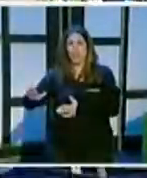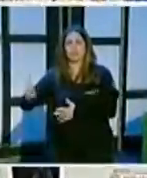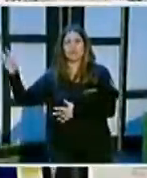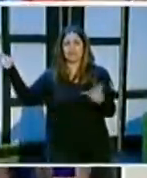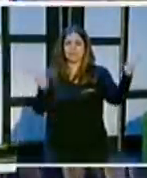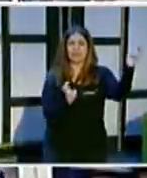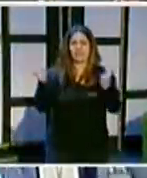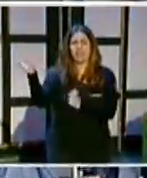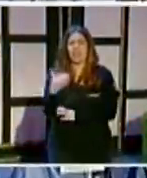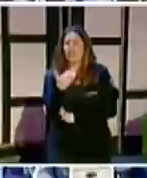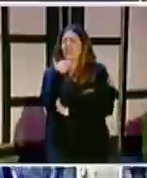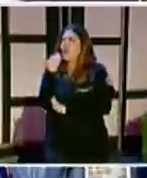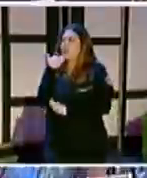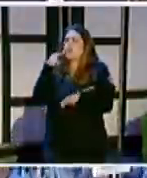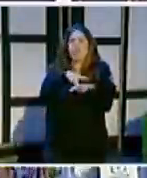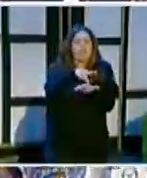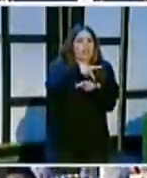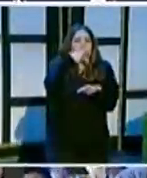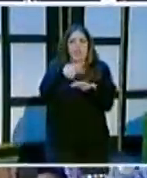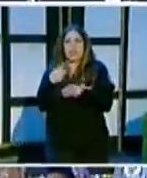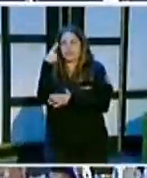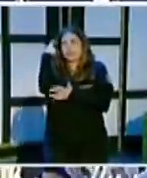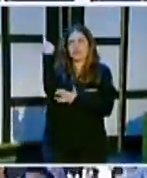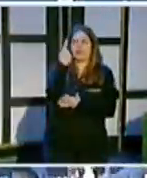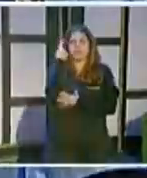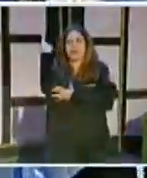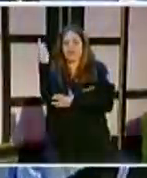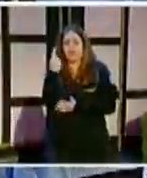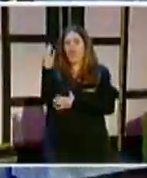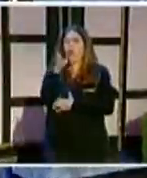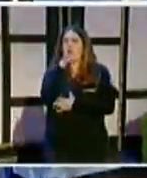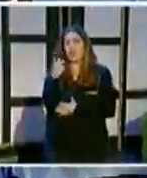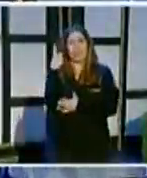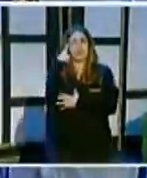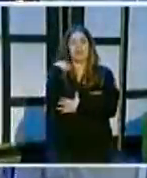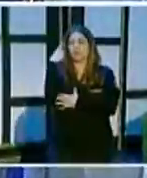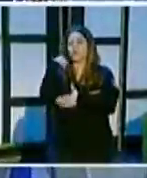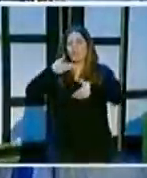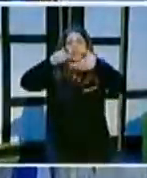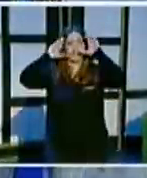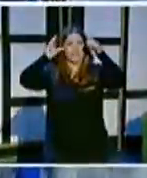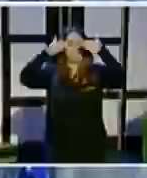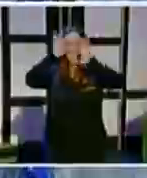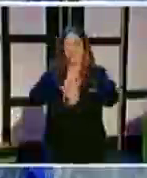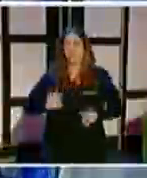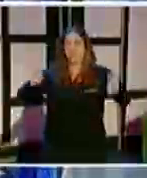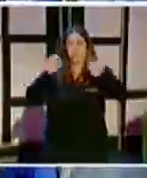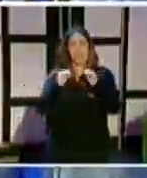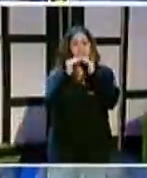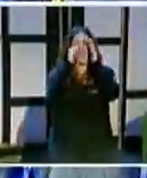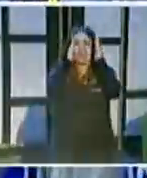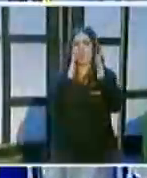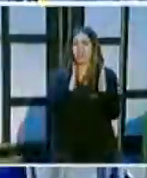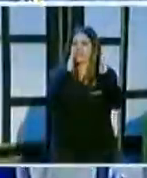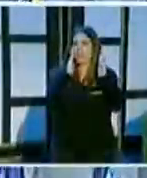casi desmayados. Desayunar no es habitual. En las casas falta